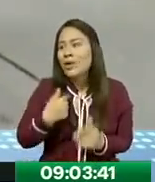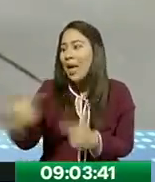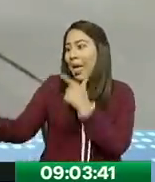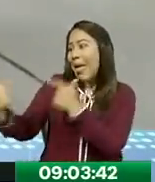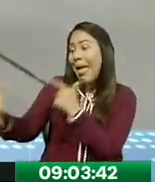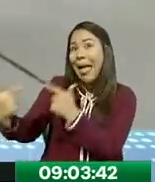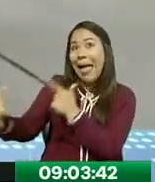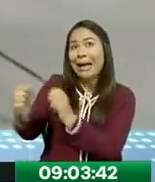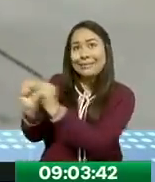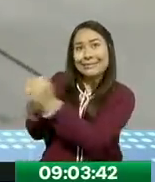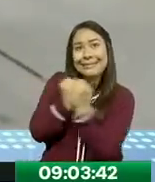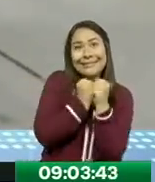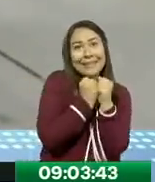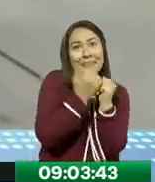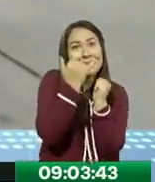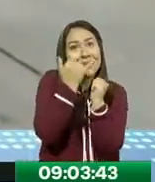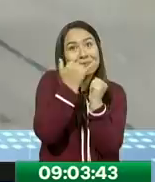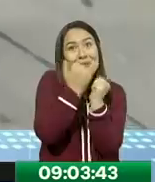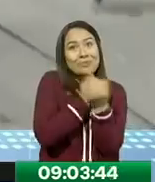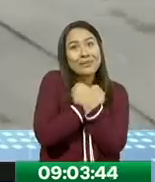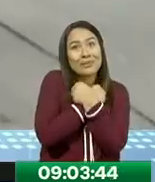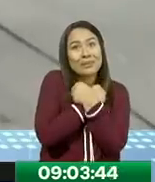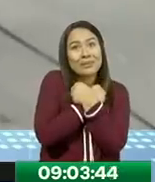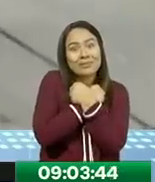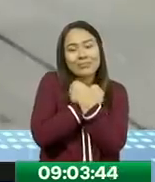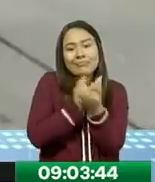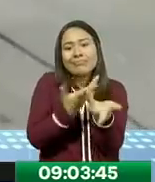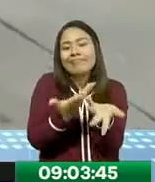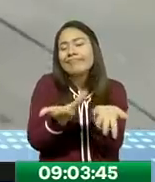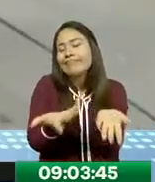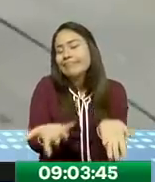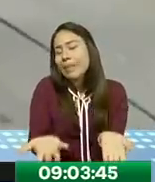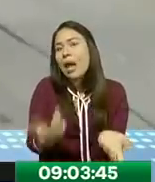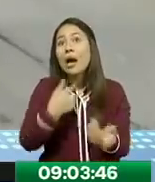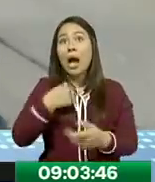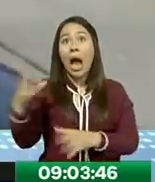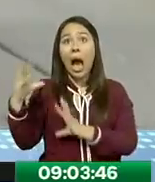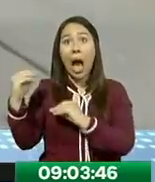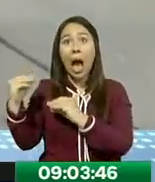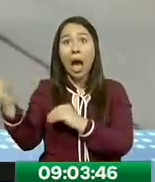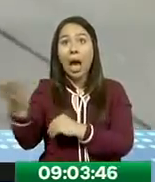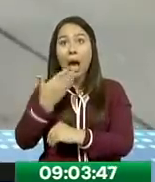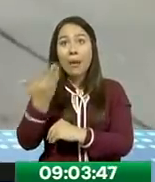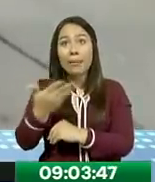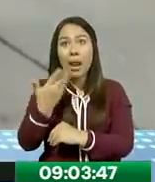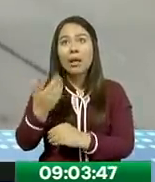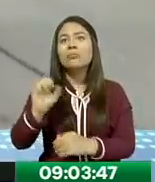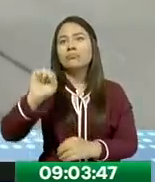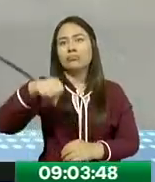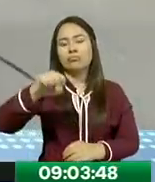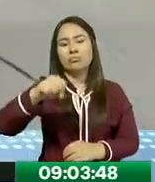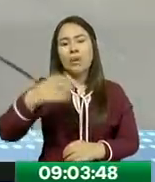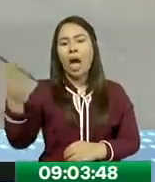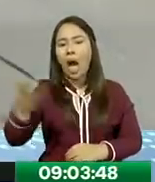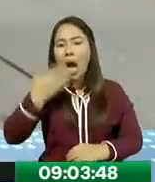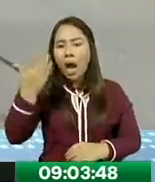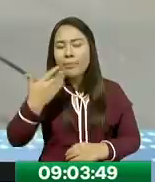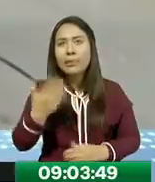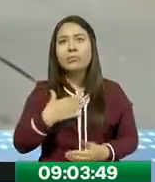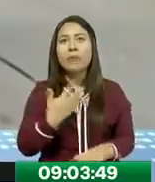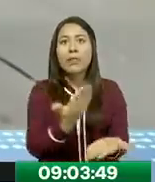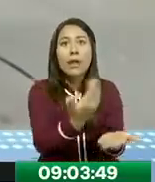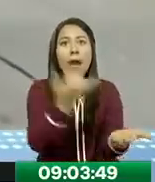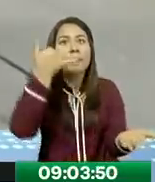no, ya dale el teléfono. ¿Él le manifestó algo al momento que la aborda? Sí, me pidió que